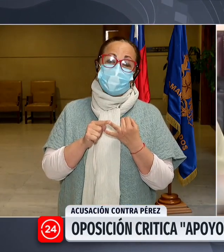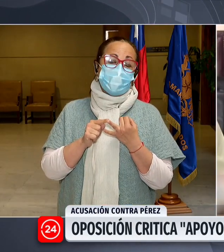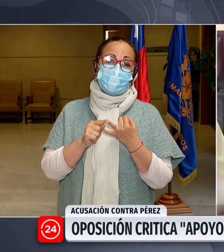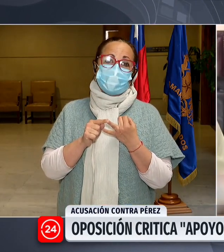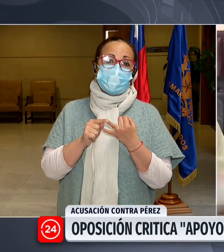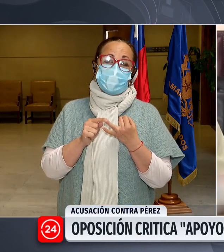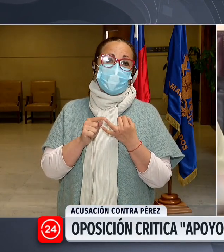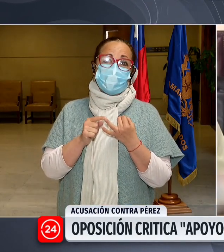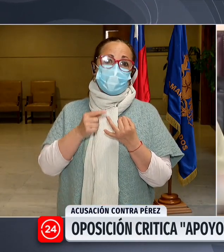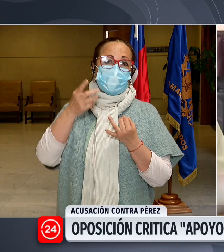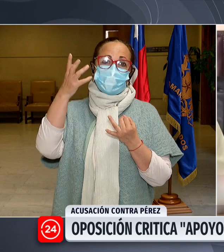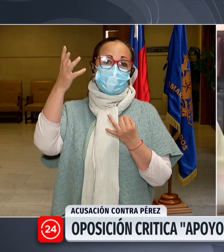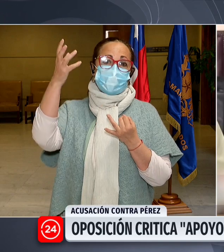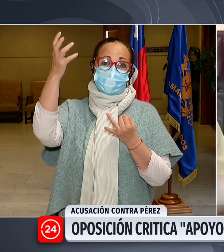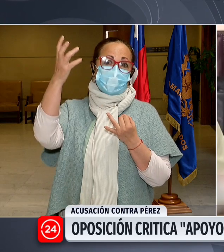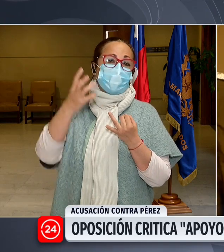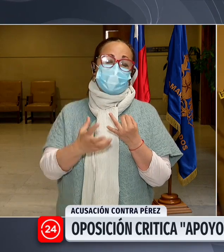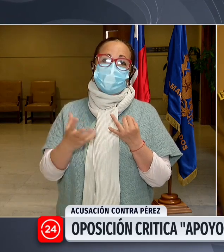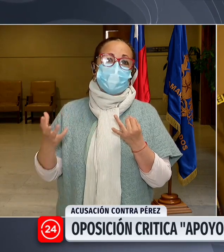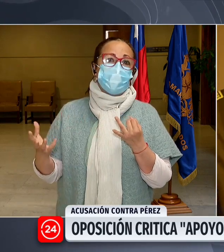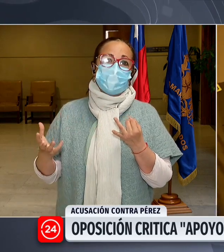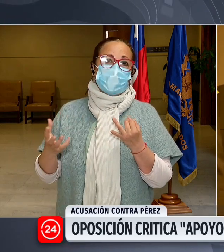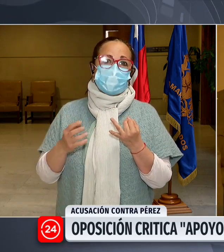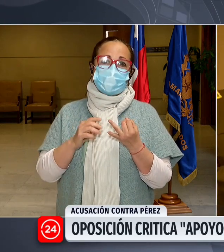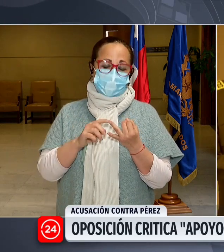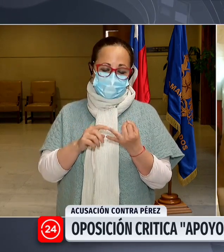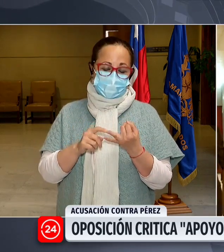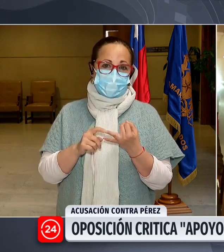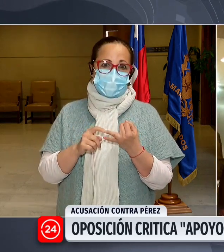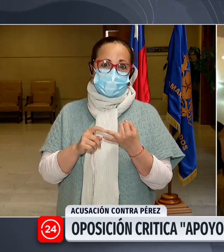de mando al interior, ¿no es cierto?, desde el Ministerio